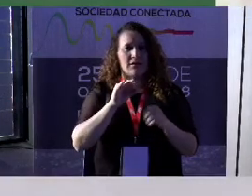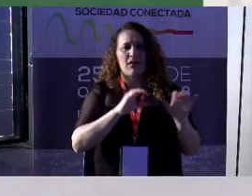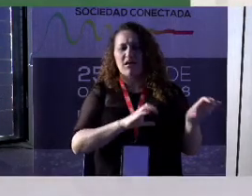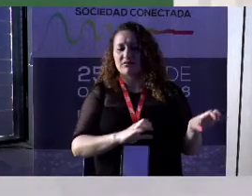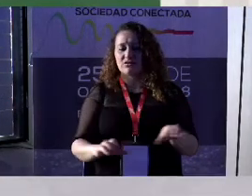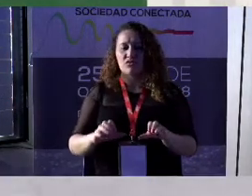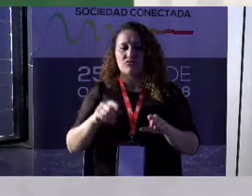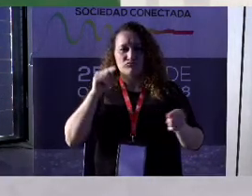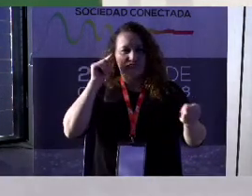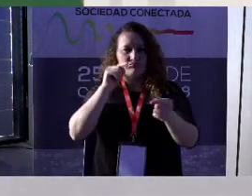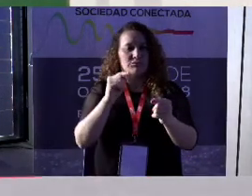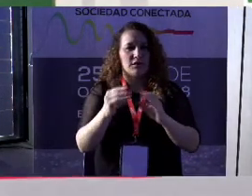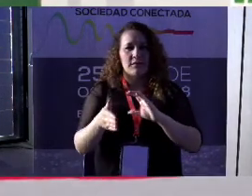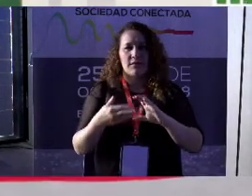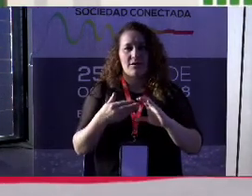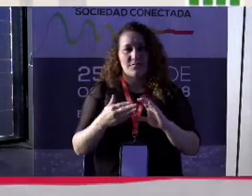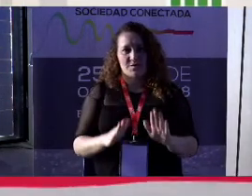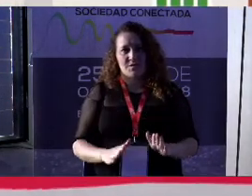clima